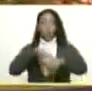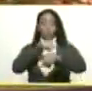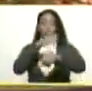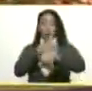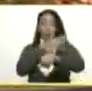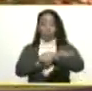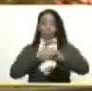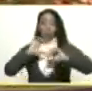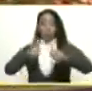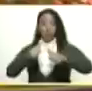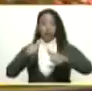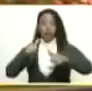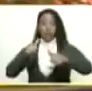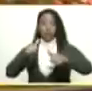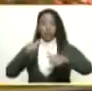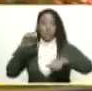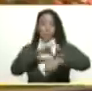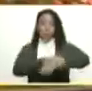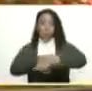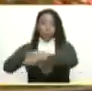que arrancara.